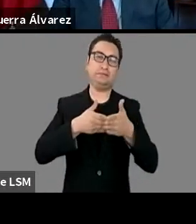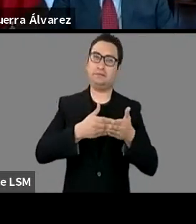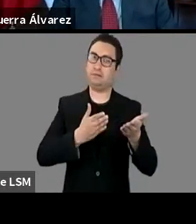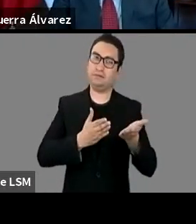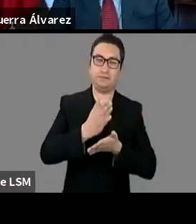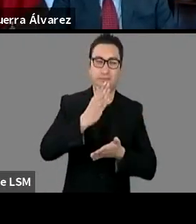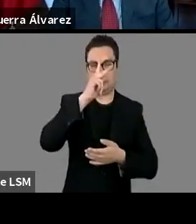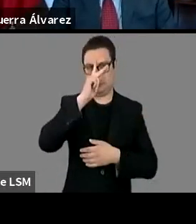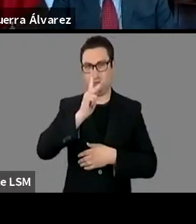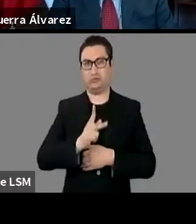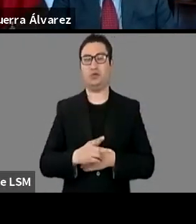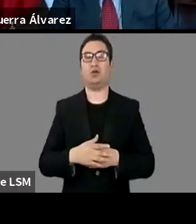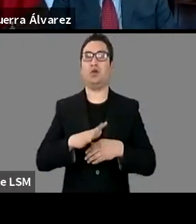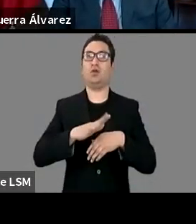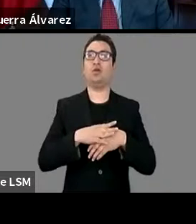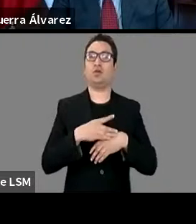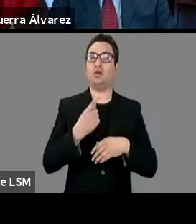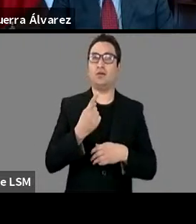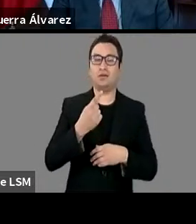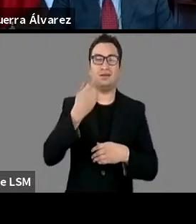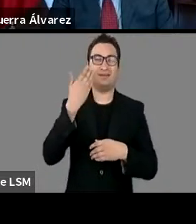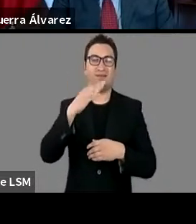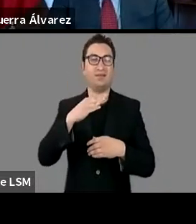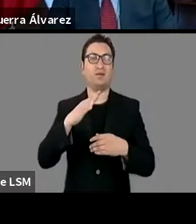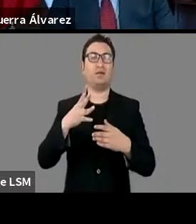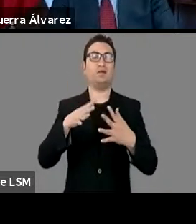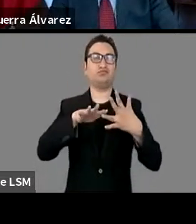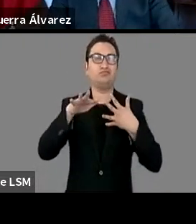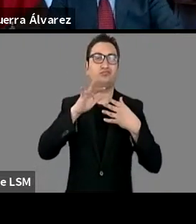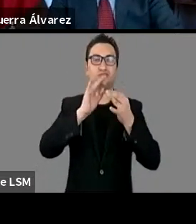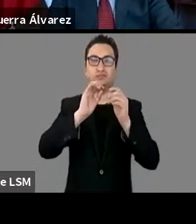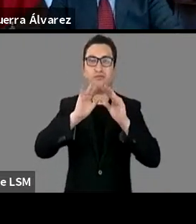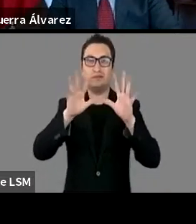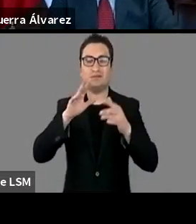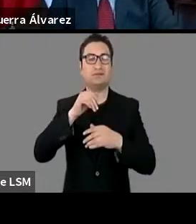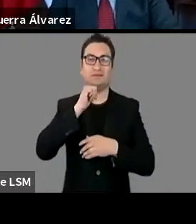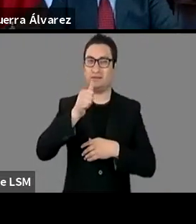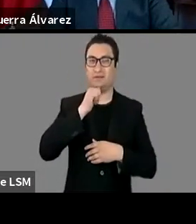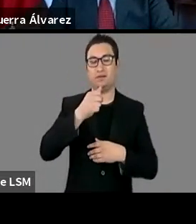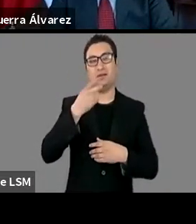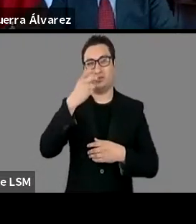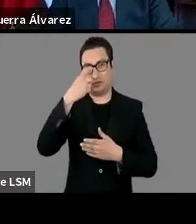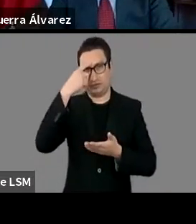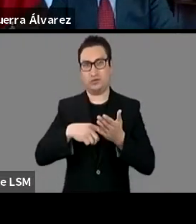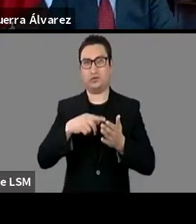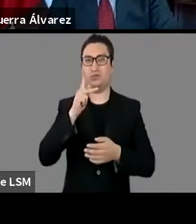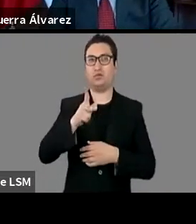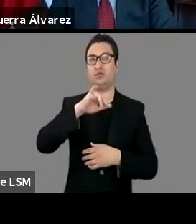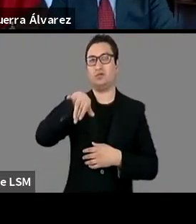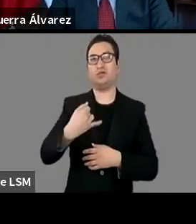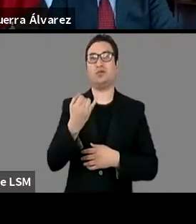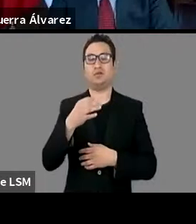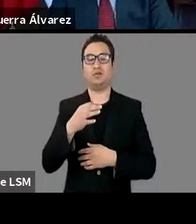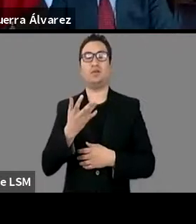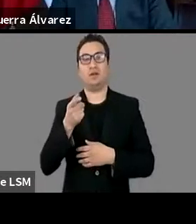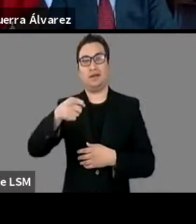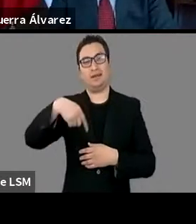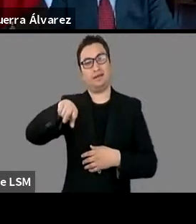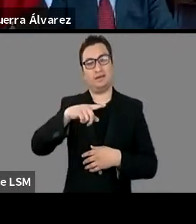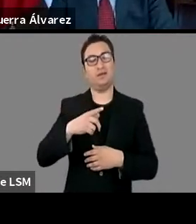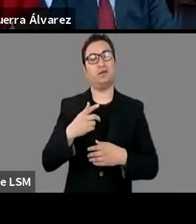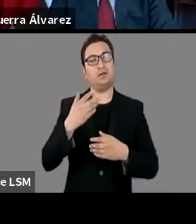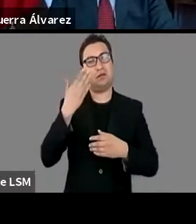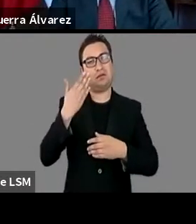esto la ha vuelto más opaca, menos transparente. Por eso sí creo que el Poder Judicial aún aunque